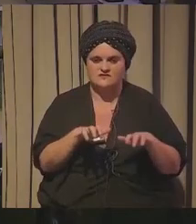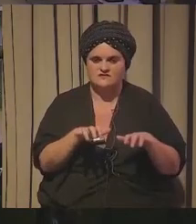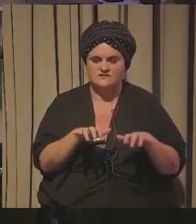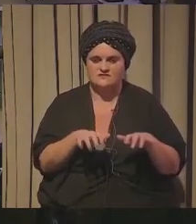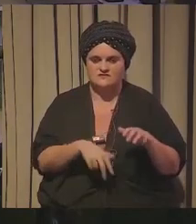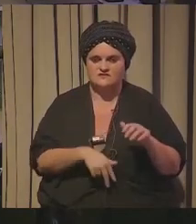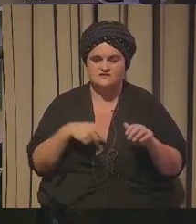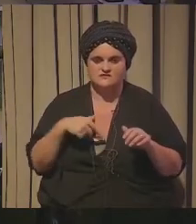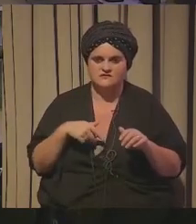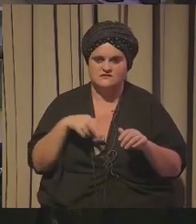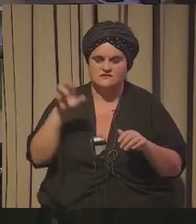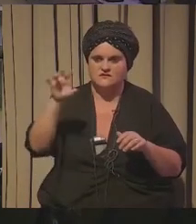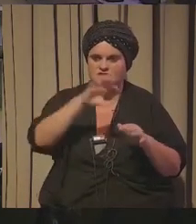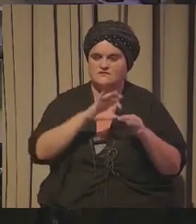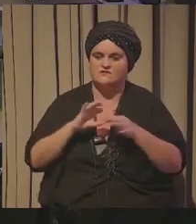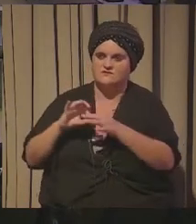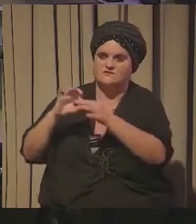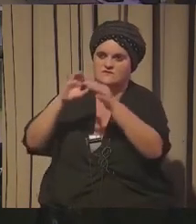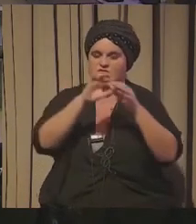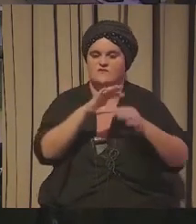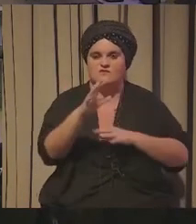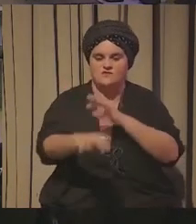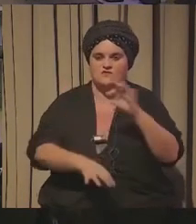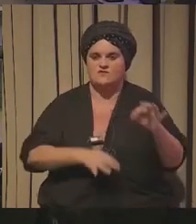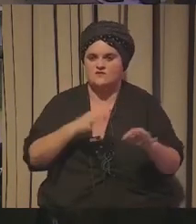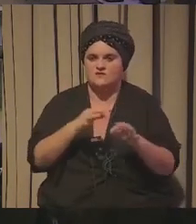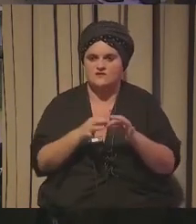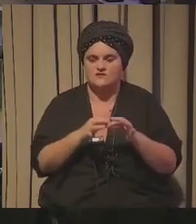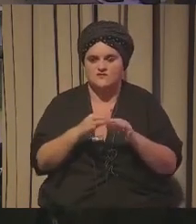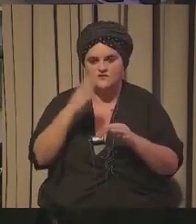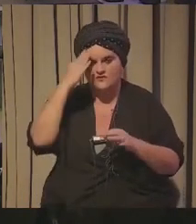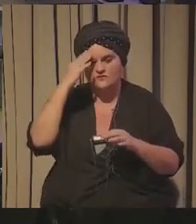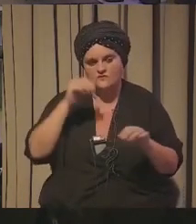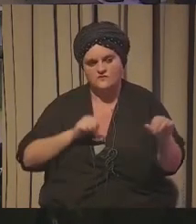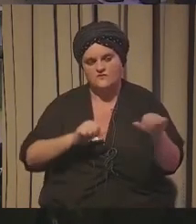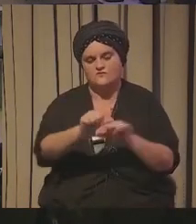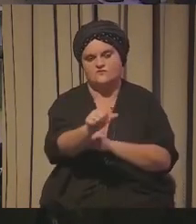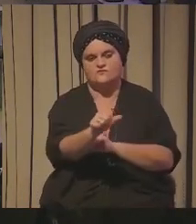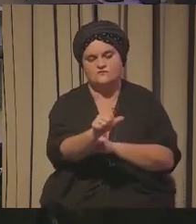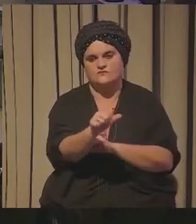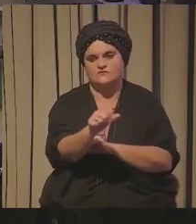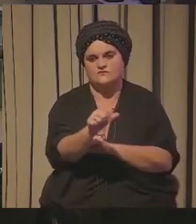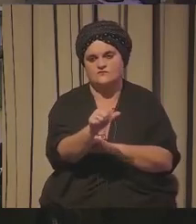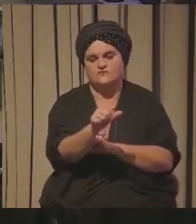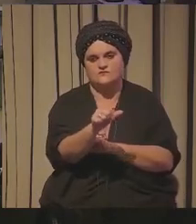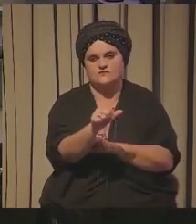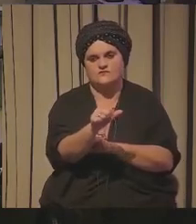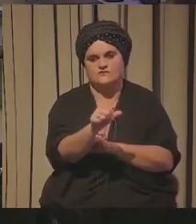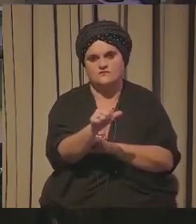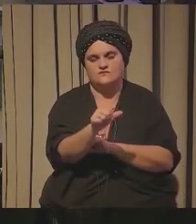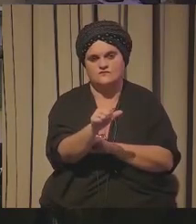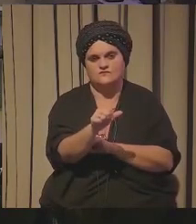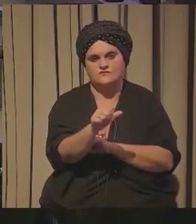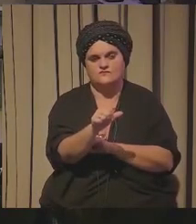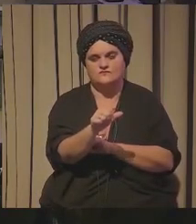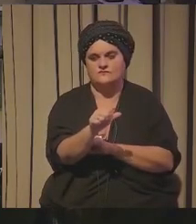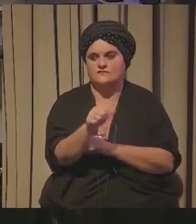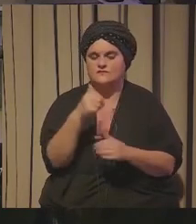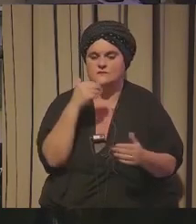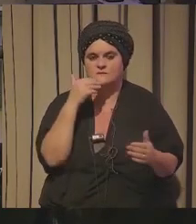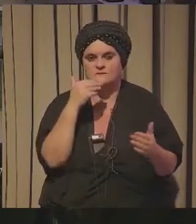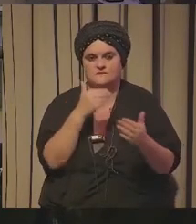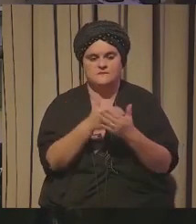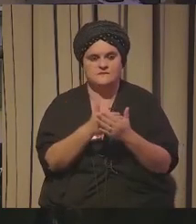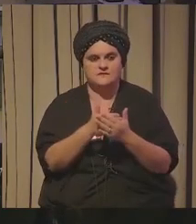general de las Naciones Unidas va a organizar la cumbre del futuro. Y ahora está pidiendo